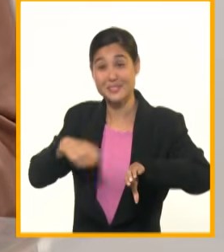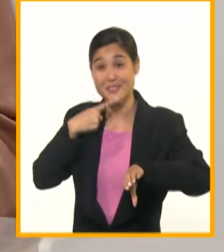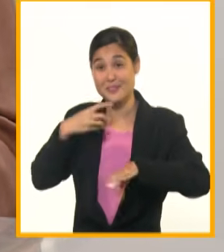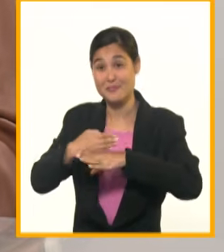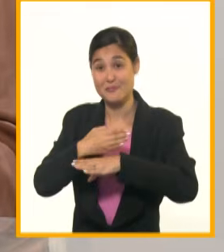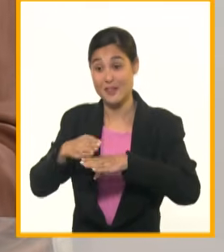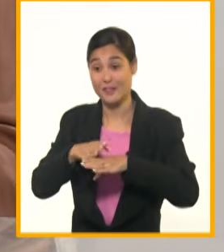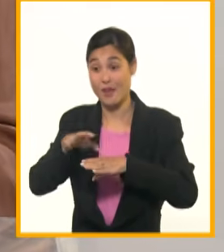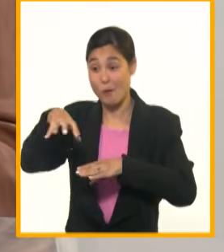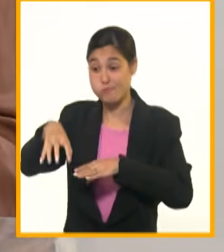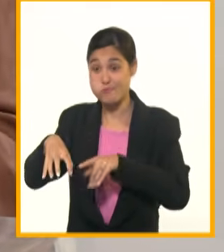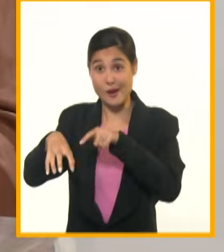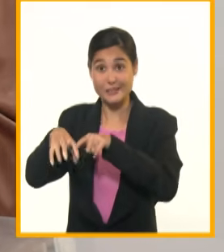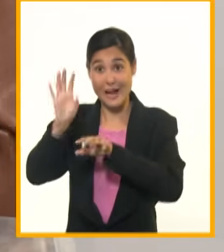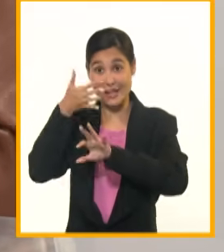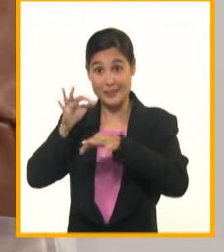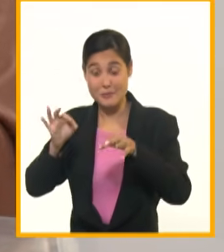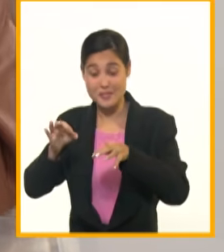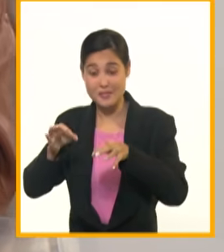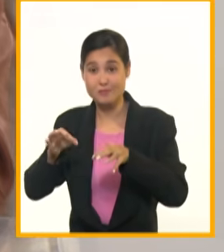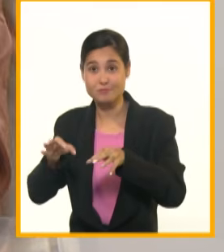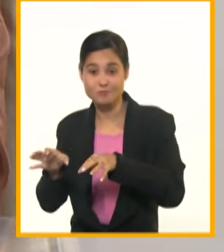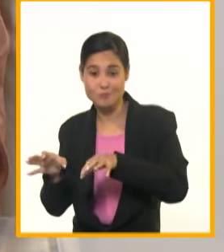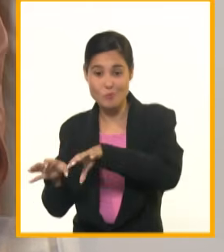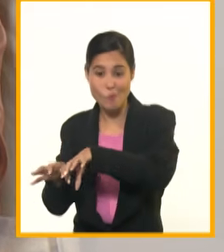mano del comandante en jefe. Y